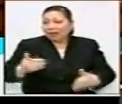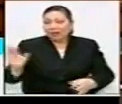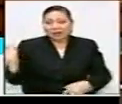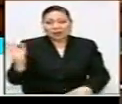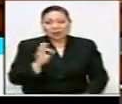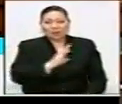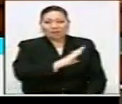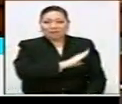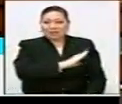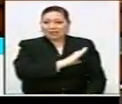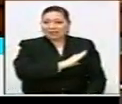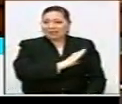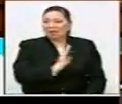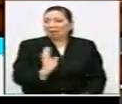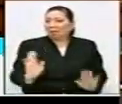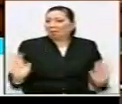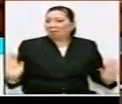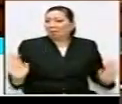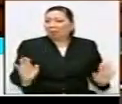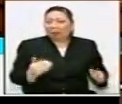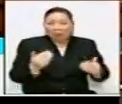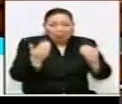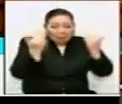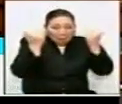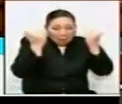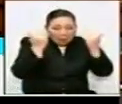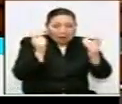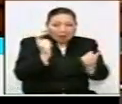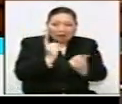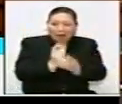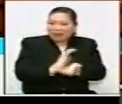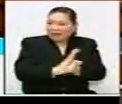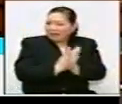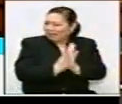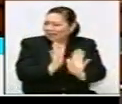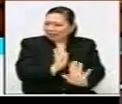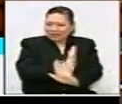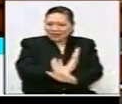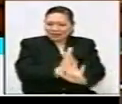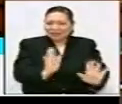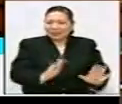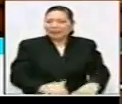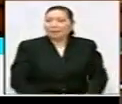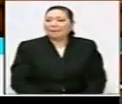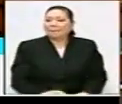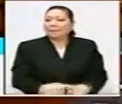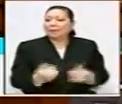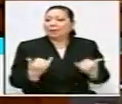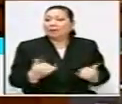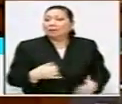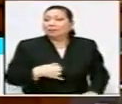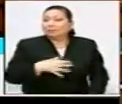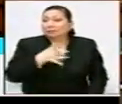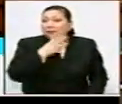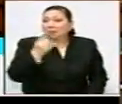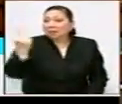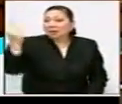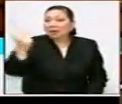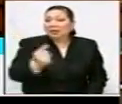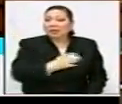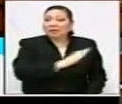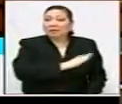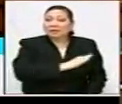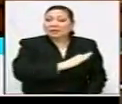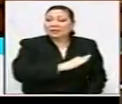fiscal. No tenemos por qué agachar la cabeza frente a nadie, señores. Pero aquí yo no sé por qué tienen que venir los fiscales.